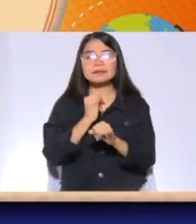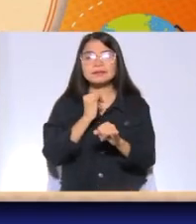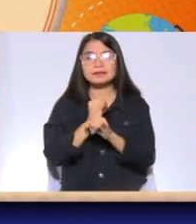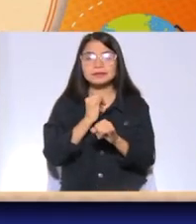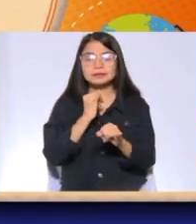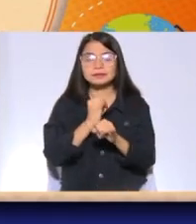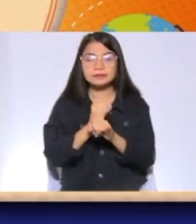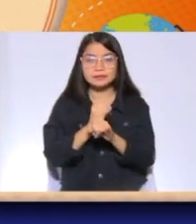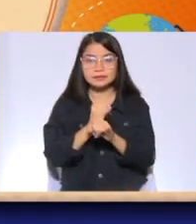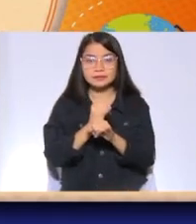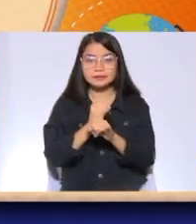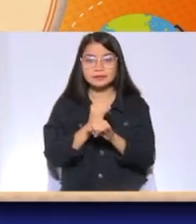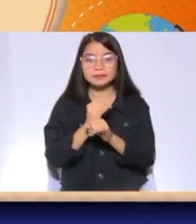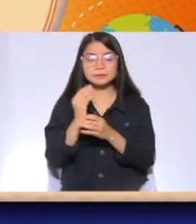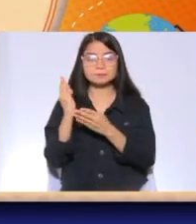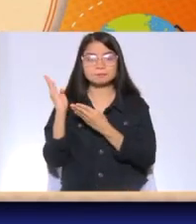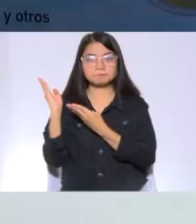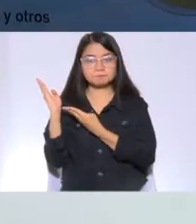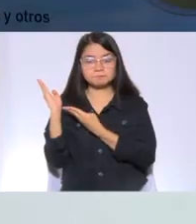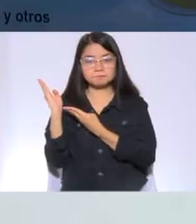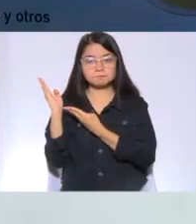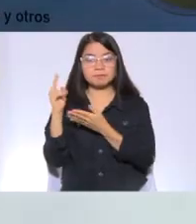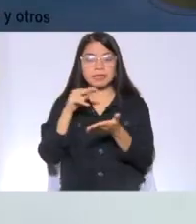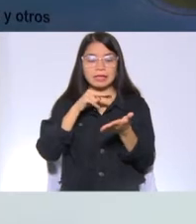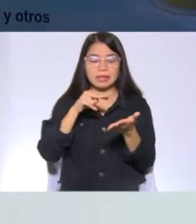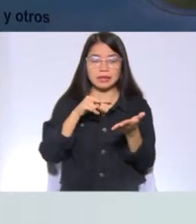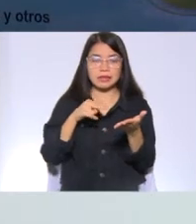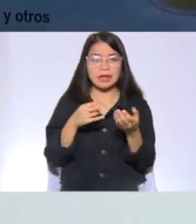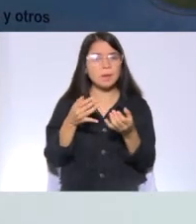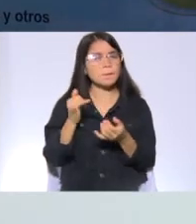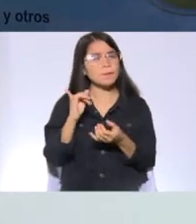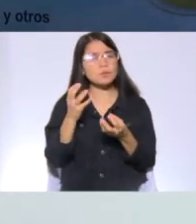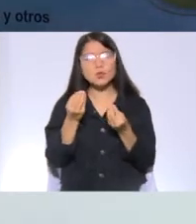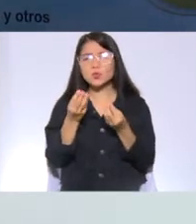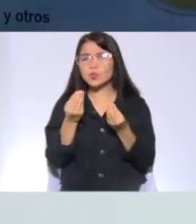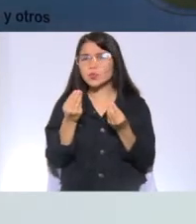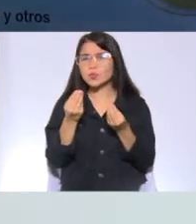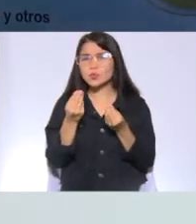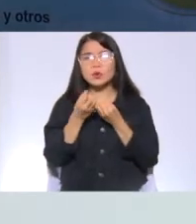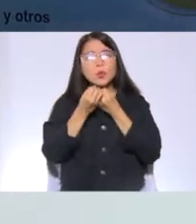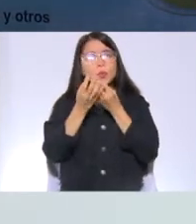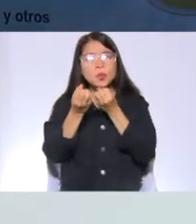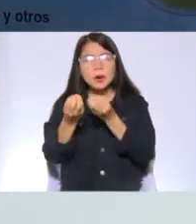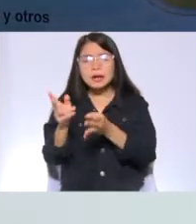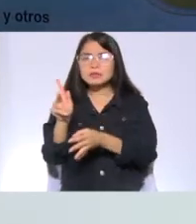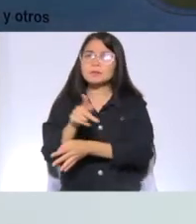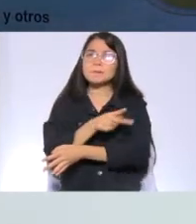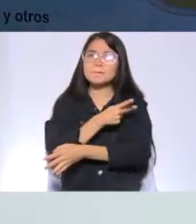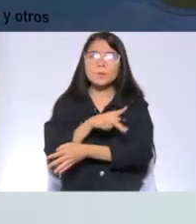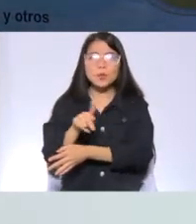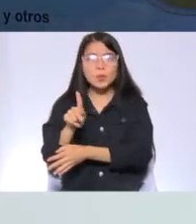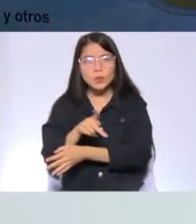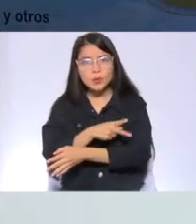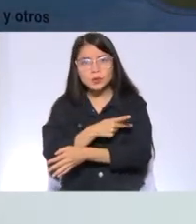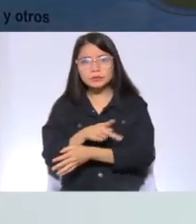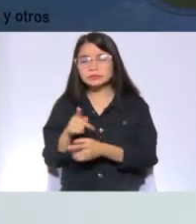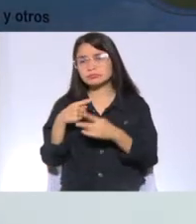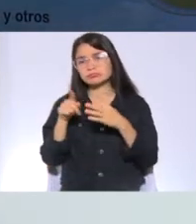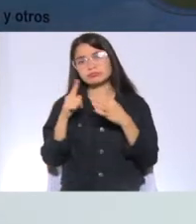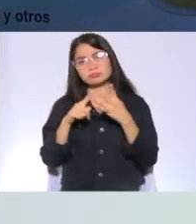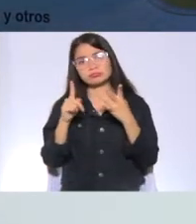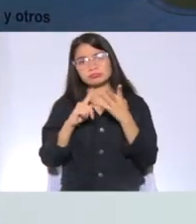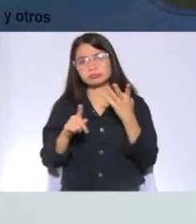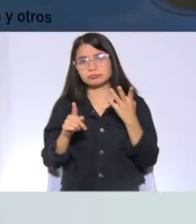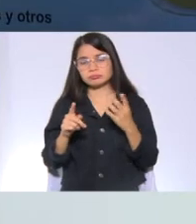lecturas asignadas. Y allí van a encontrar un sinnúmero de lecturas, no solamente cuentos, sino también poesía y otros textos allí.